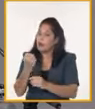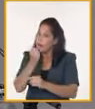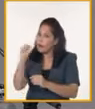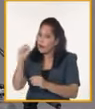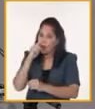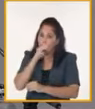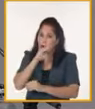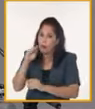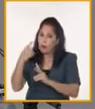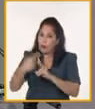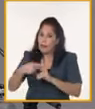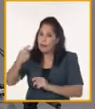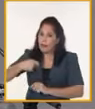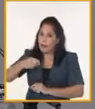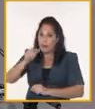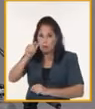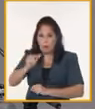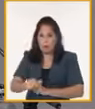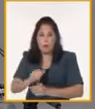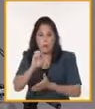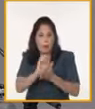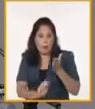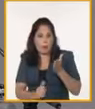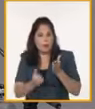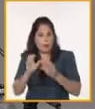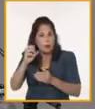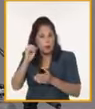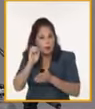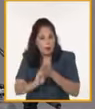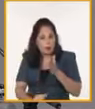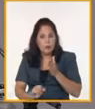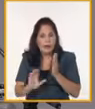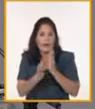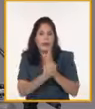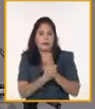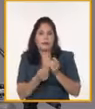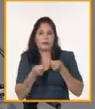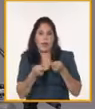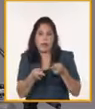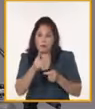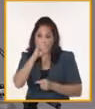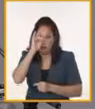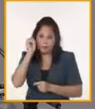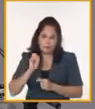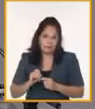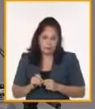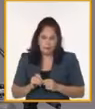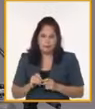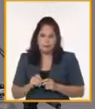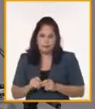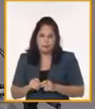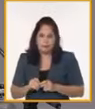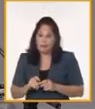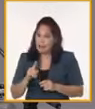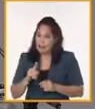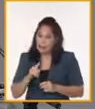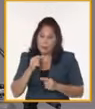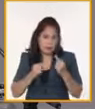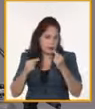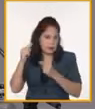derechos que tienen los los consumidores y bueno cuando y esconde ganancia y esconde y esconde ganan sí contra eso es una de